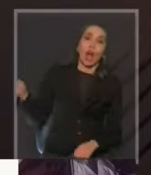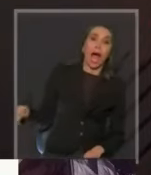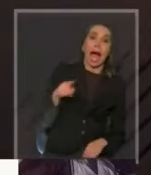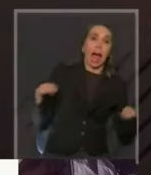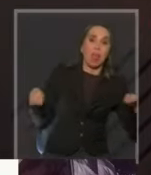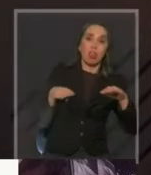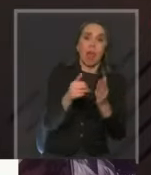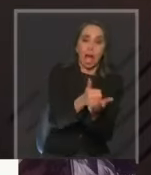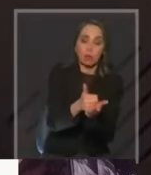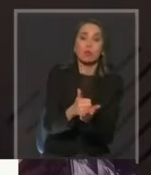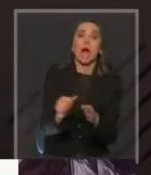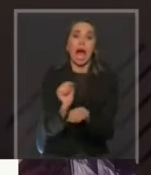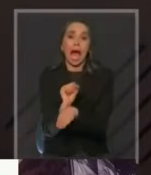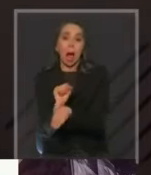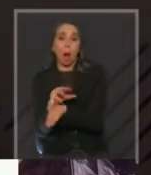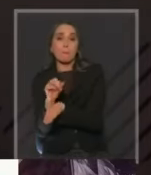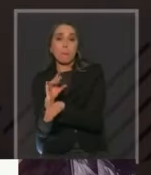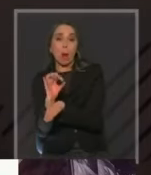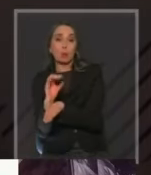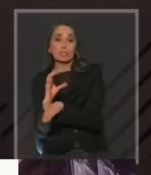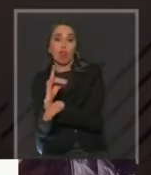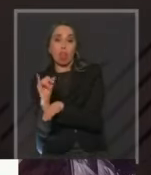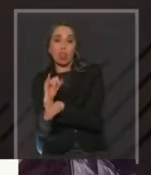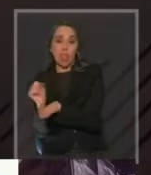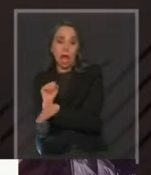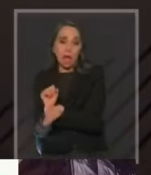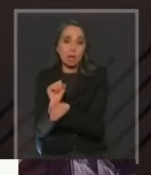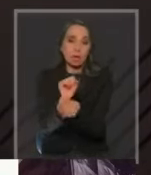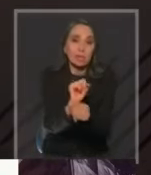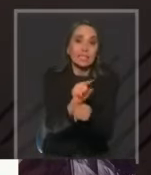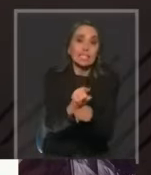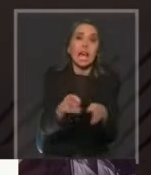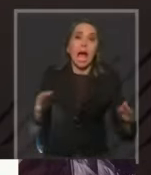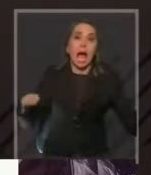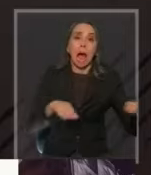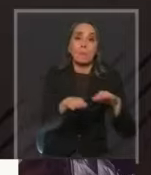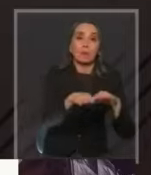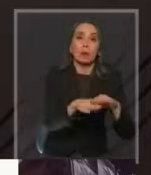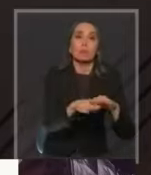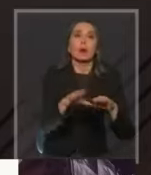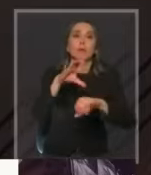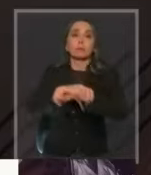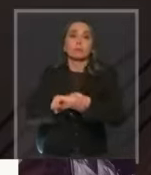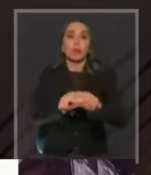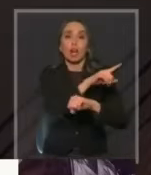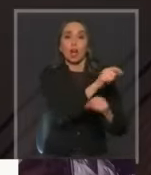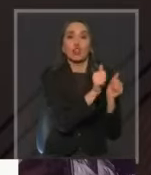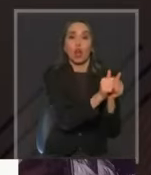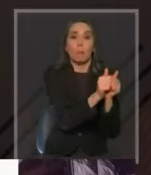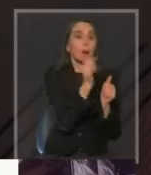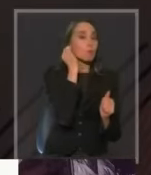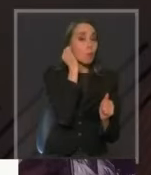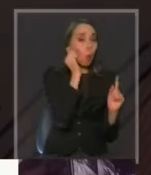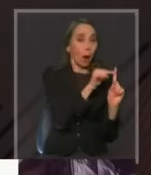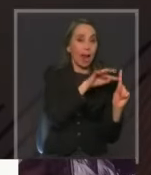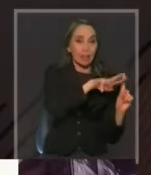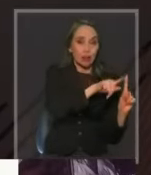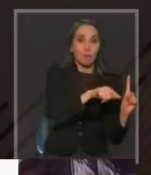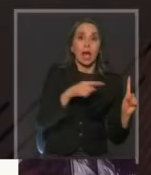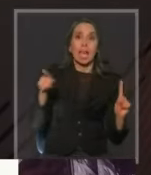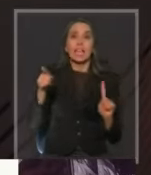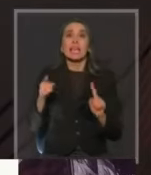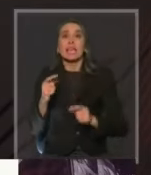Vespucio mientras sus colegas detenían a una de las sospechosas del robo, comenzó a perseguir a otro de los involucrados que cruzó la carretera.